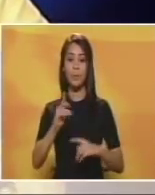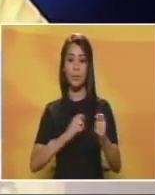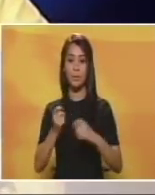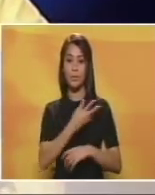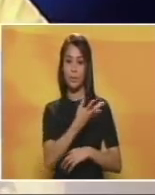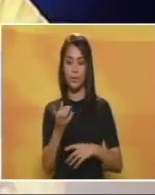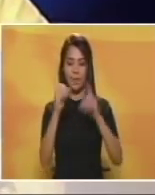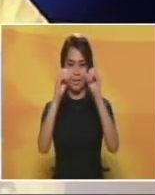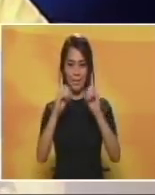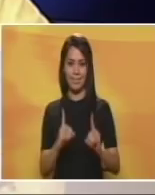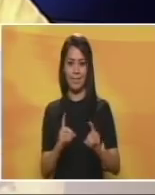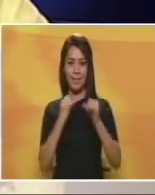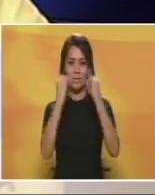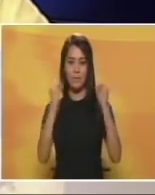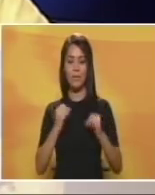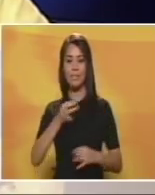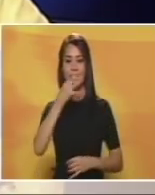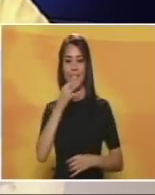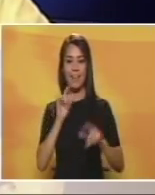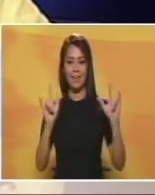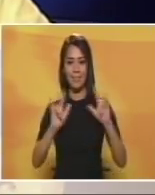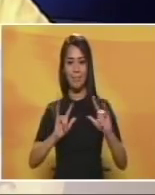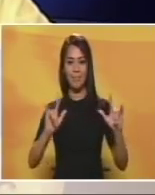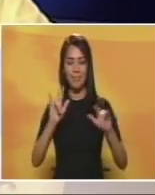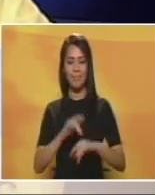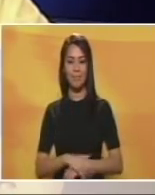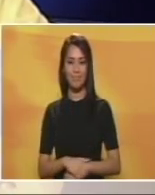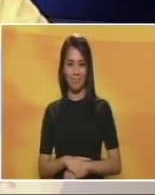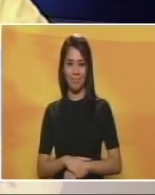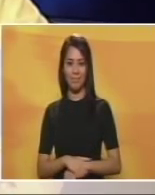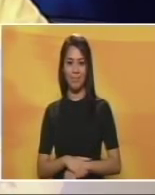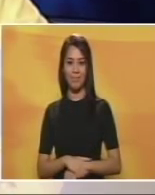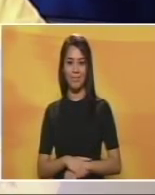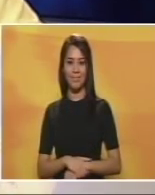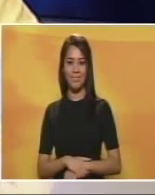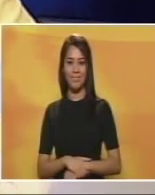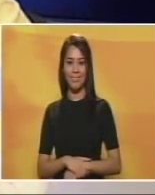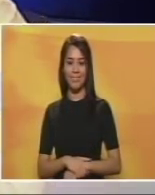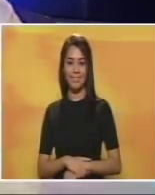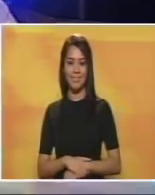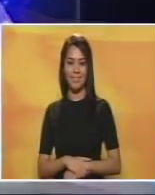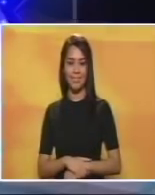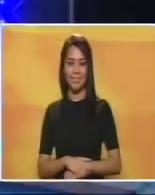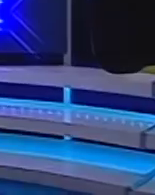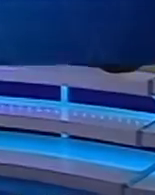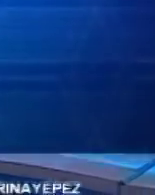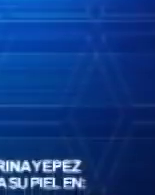Noticiero Venevisión, Canal 4, reporta. Ustedes deciden. A todos, buenas tardes y feliz inicio de semana.